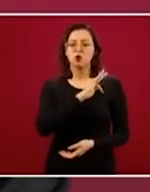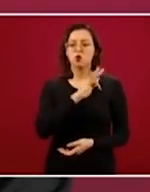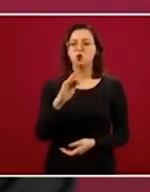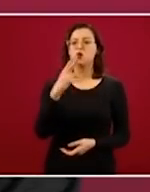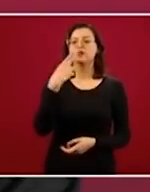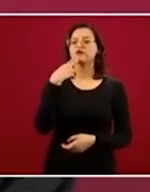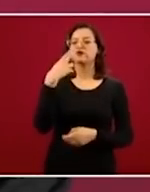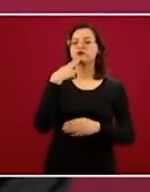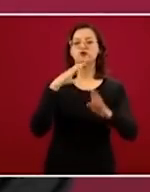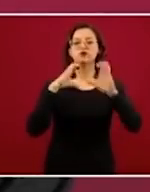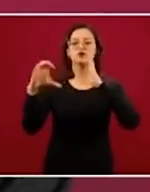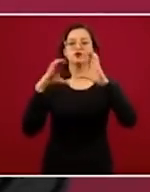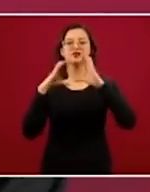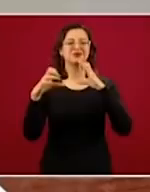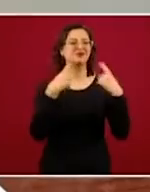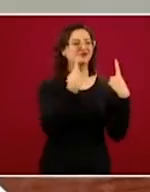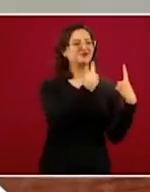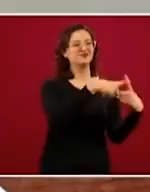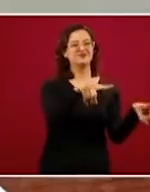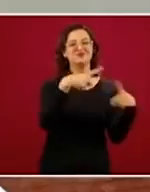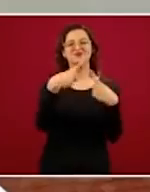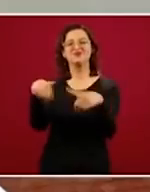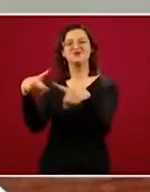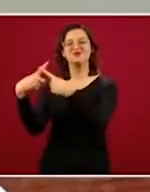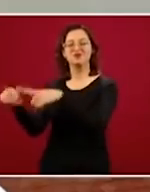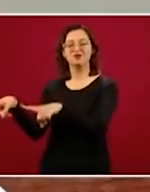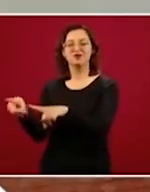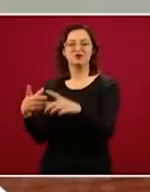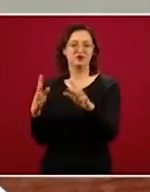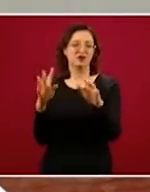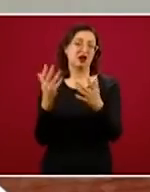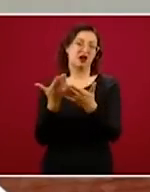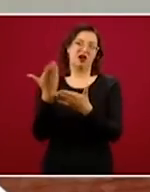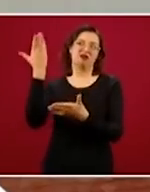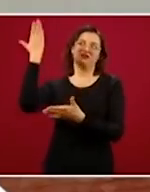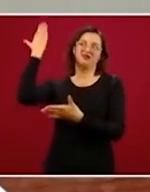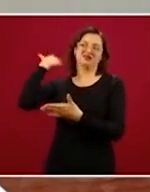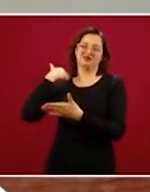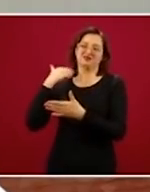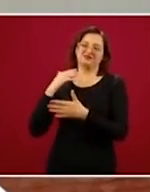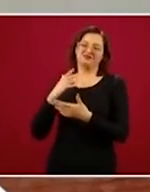de comunicarnos que antes